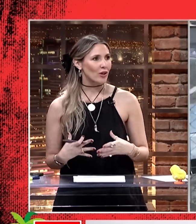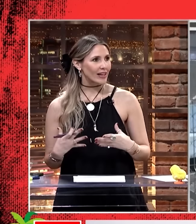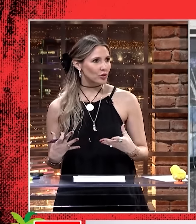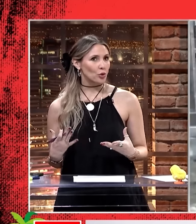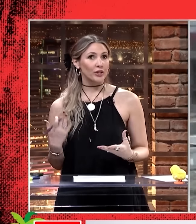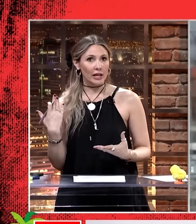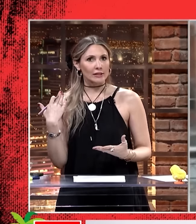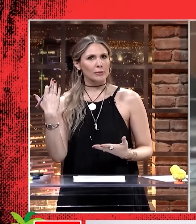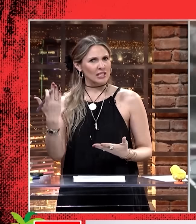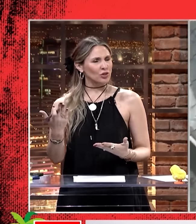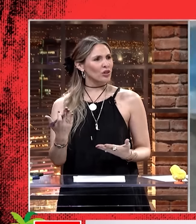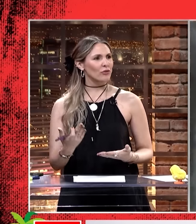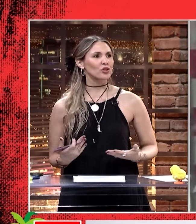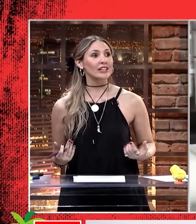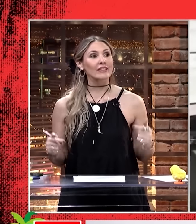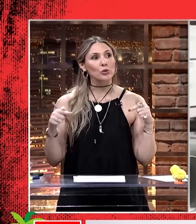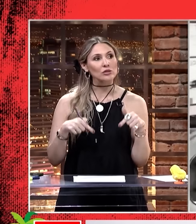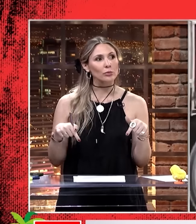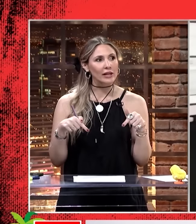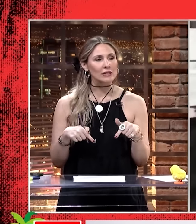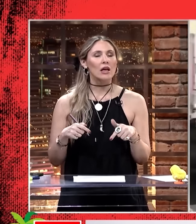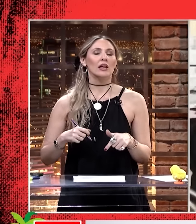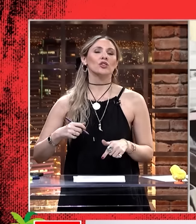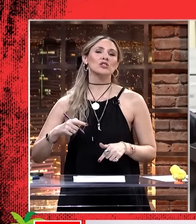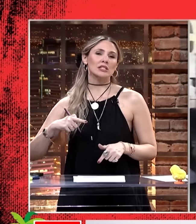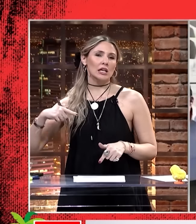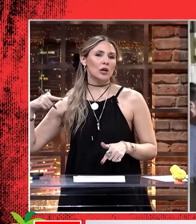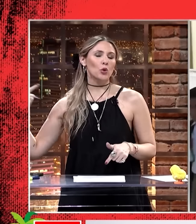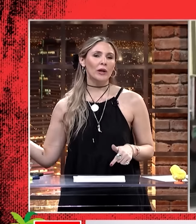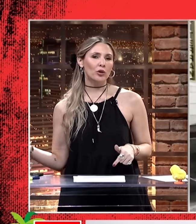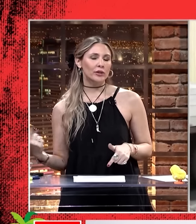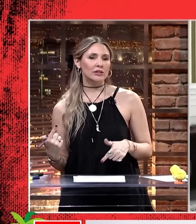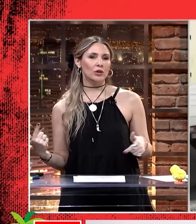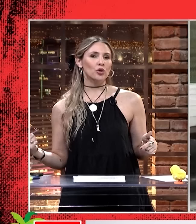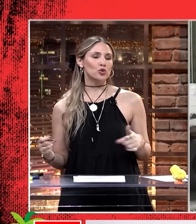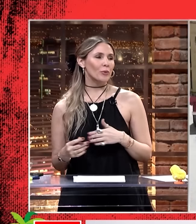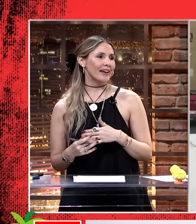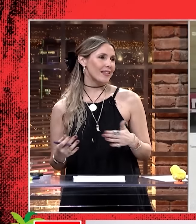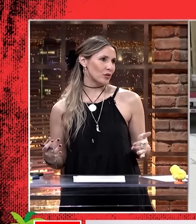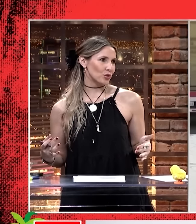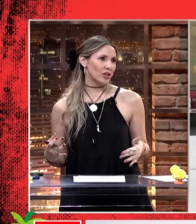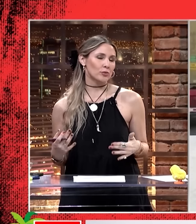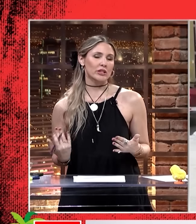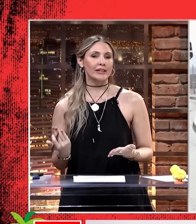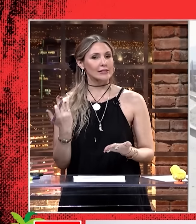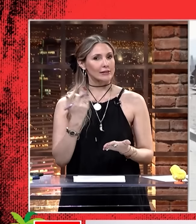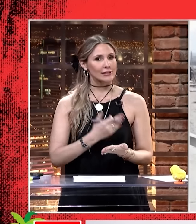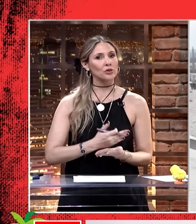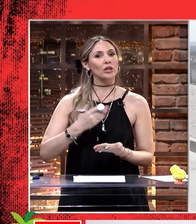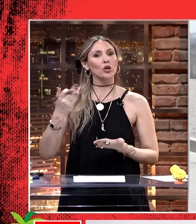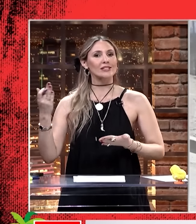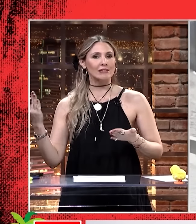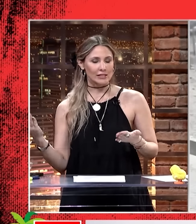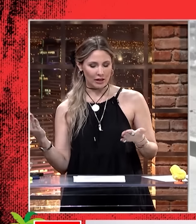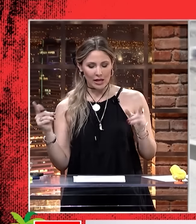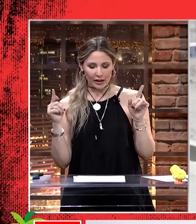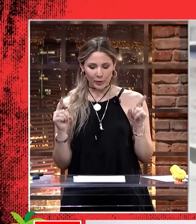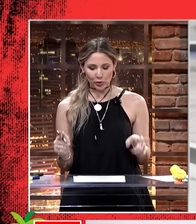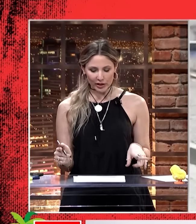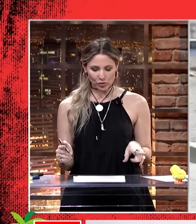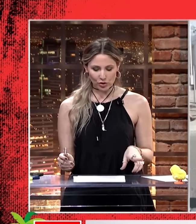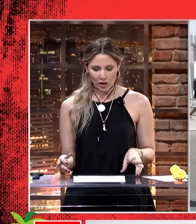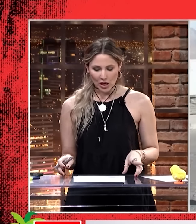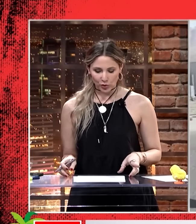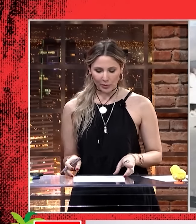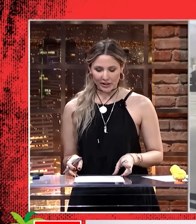como ciudadanos, como ya, ¿qué está pasando con la frontera de nuestro país? Sí, claro. Entonces, echarle la culpa al gobierno anterior no suma nada. Nosotros queremos saber qué se está haciendo y qué es lo que se va a hacer.